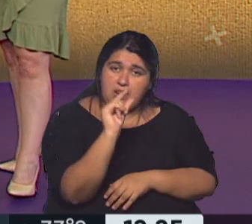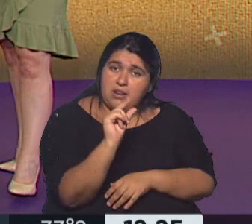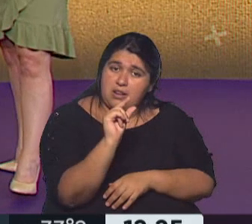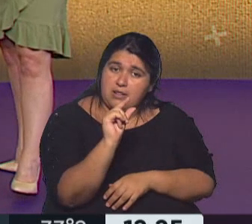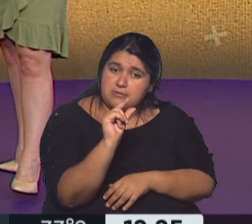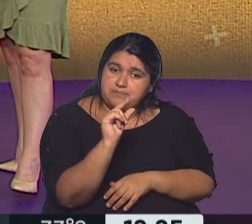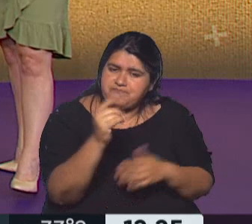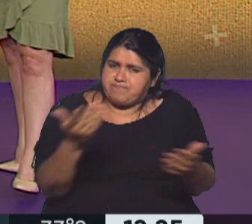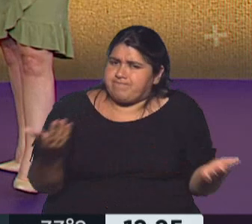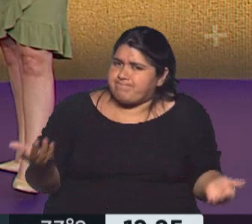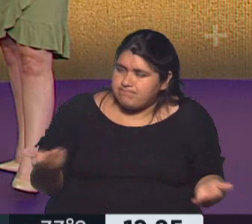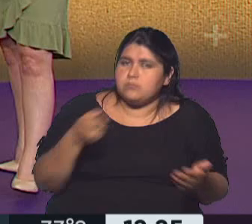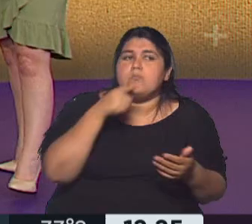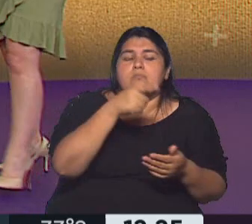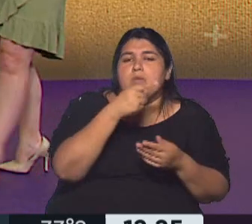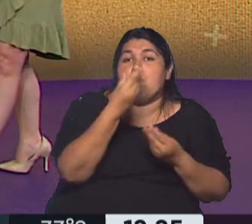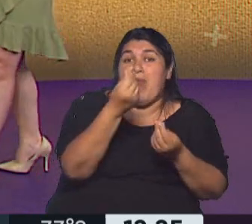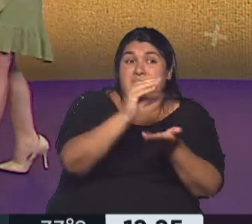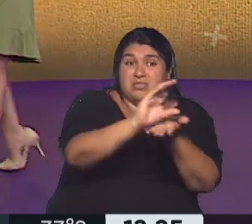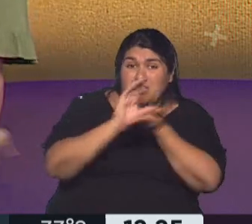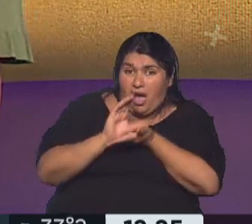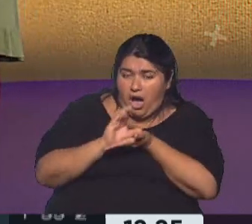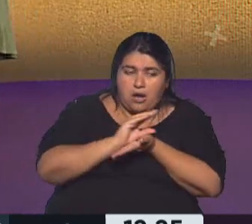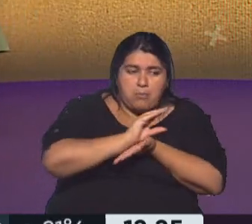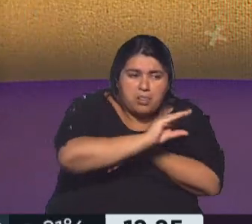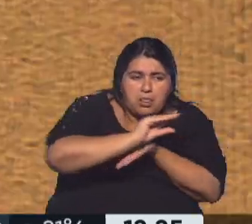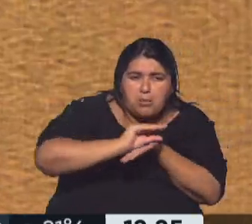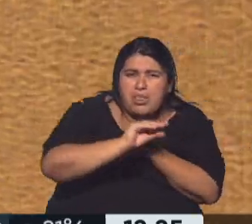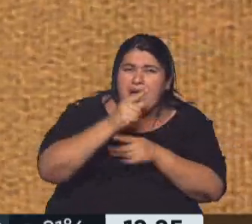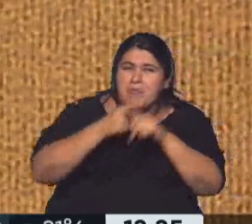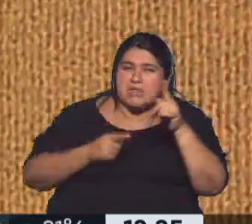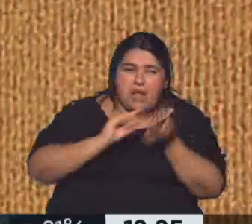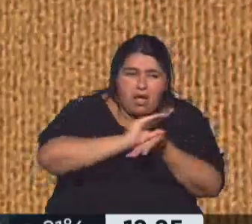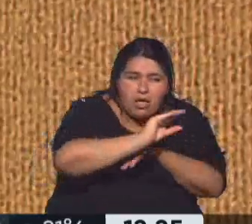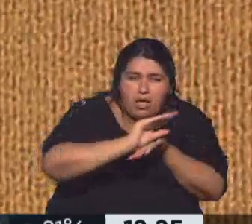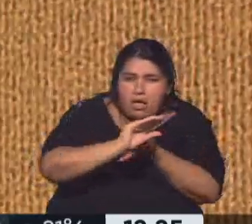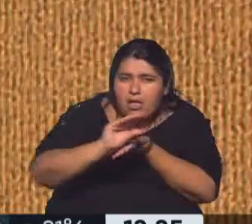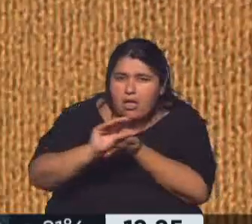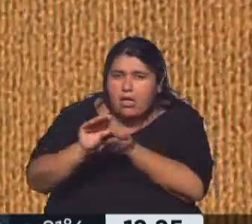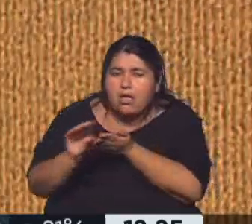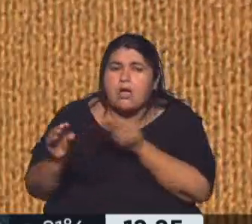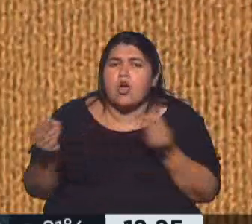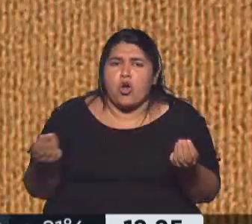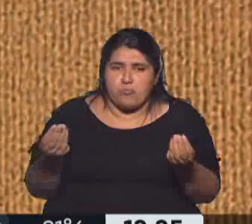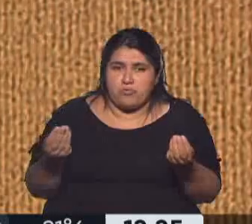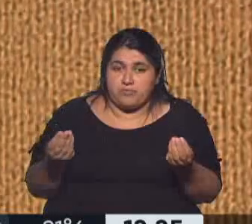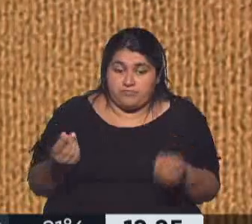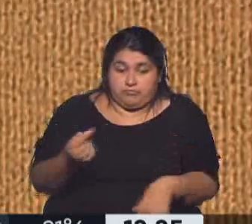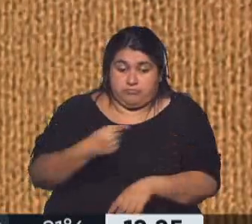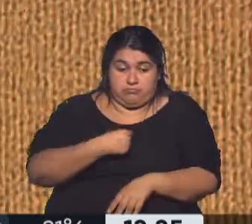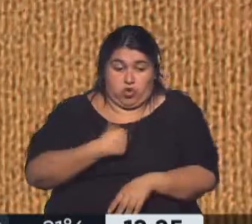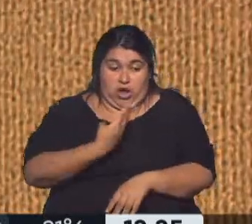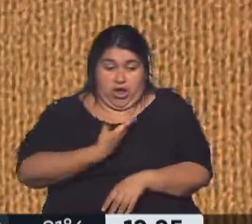reparto adecuado de la carga al celebrar acuerdos de acceso excepcional. ¿Qué dice el Fondo Monetario Internacional? Además, yo, FMI, le